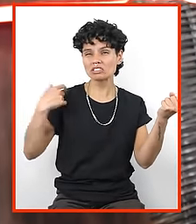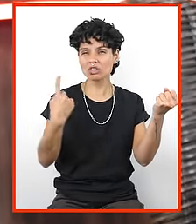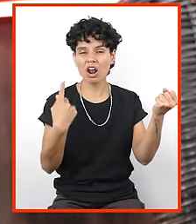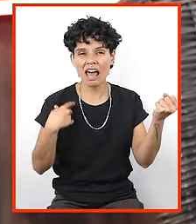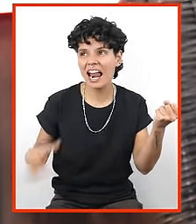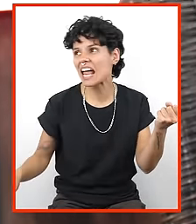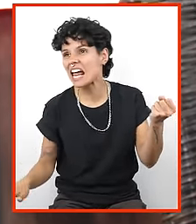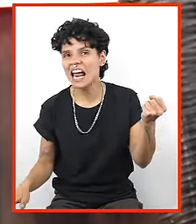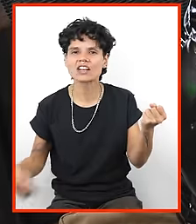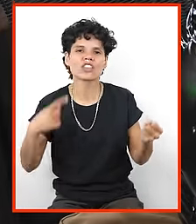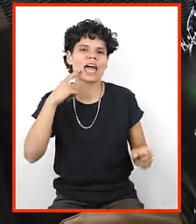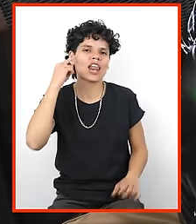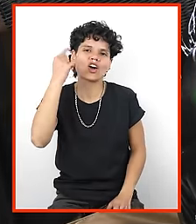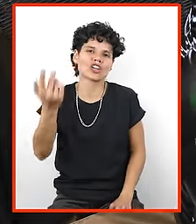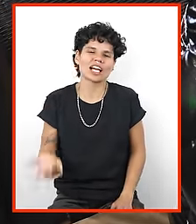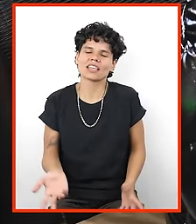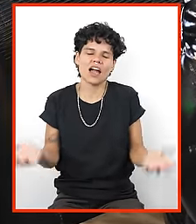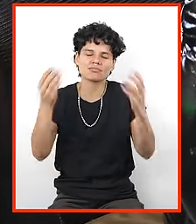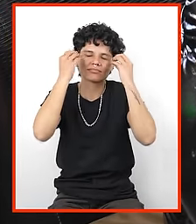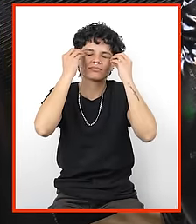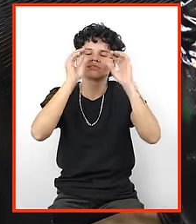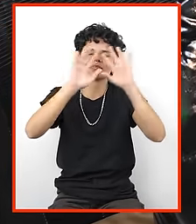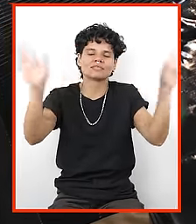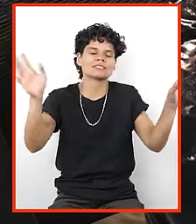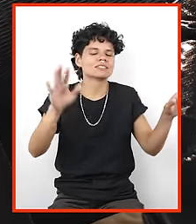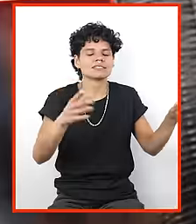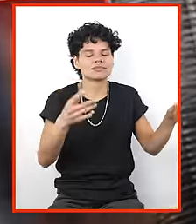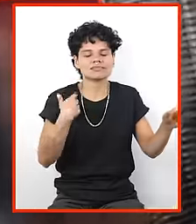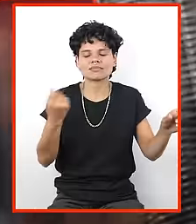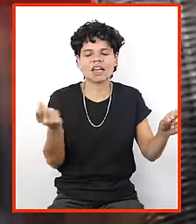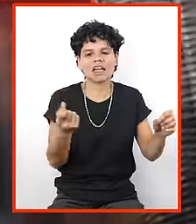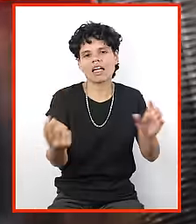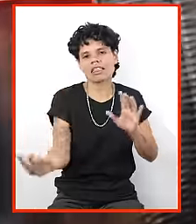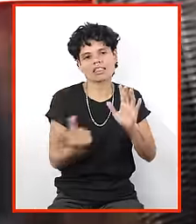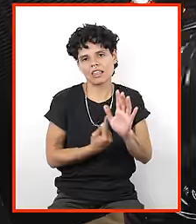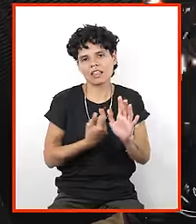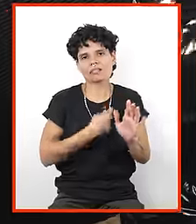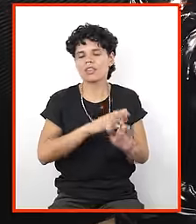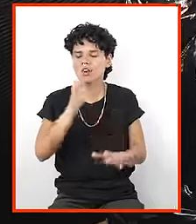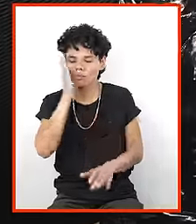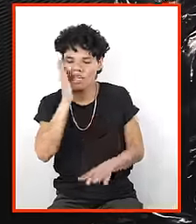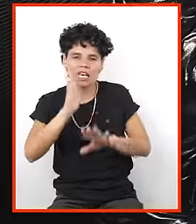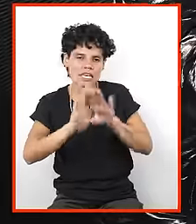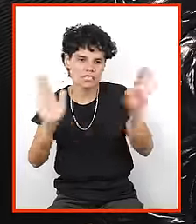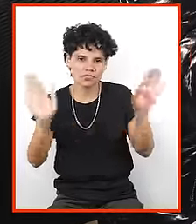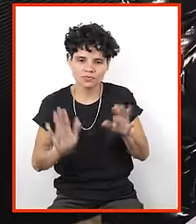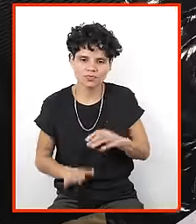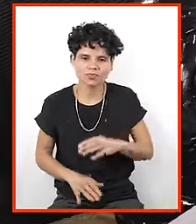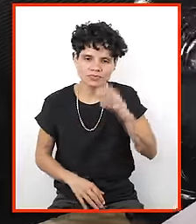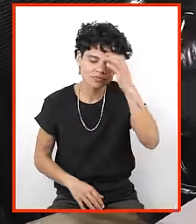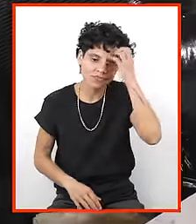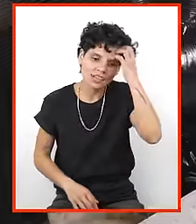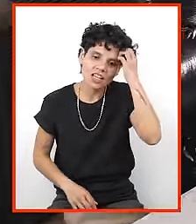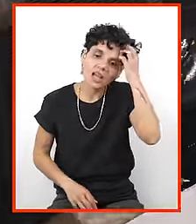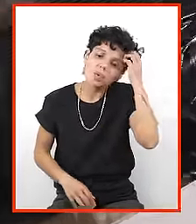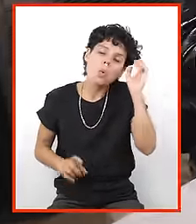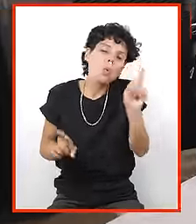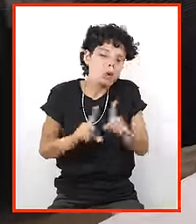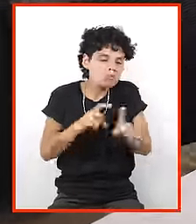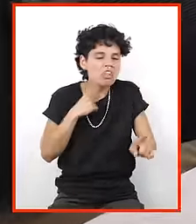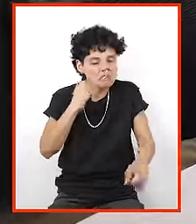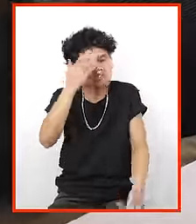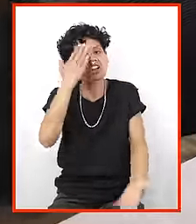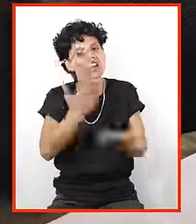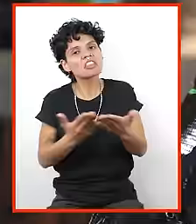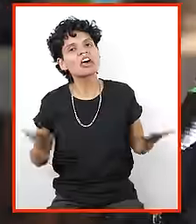dije, gritando, estoy delirando. Y ahí ya me entré y me dormí, me quedé dormida y se me olvidó. Gran historia la del hacha, me gusta. Una mujer es que hay que enfrentar las